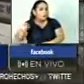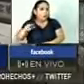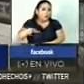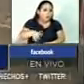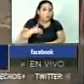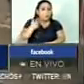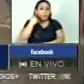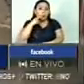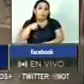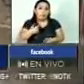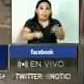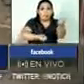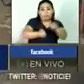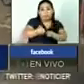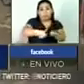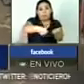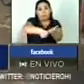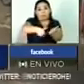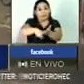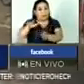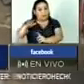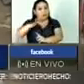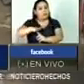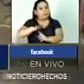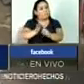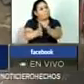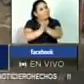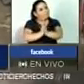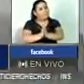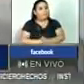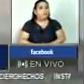de la Alcaldía de Ilopango. Eso es lo que piden.